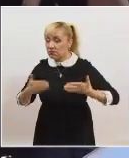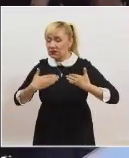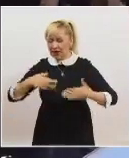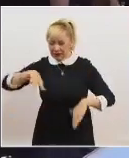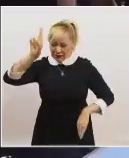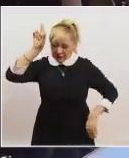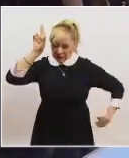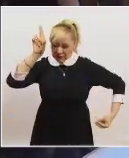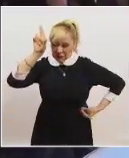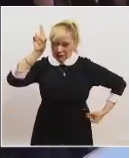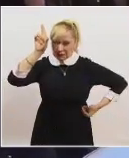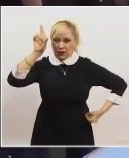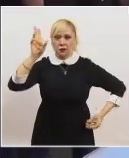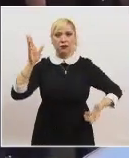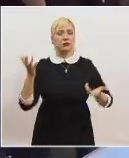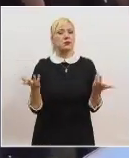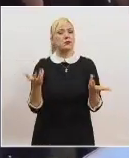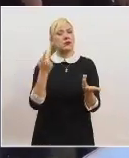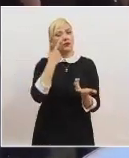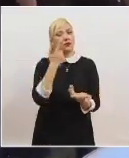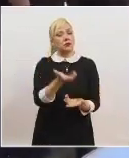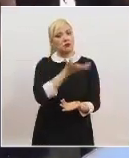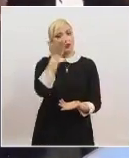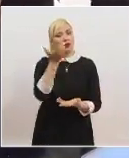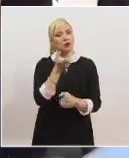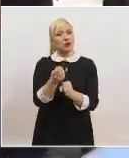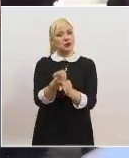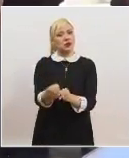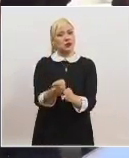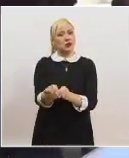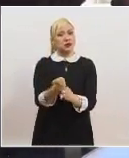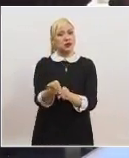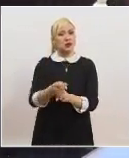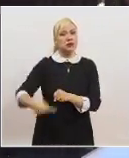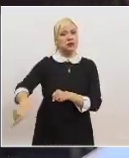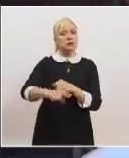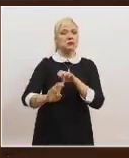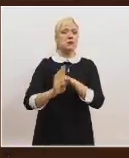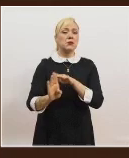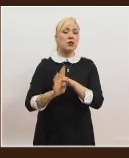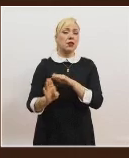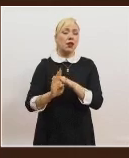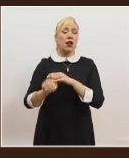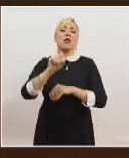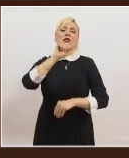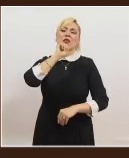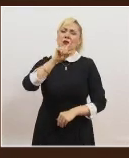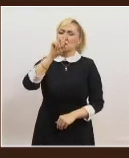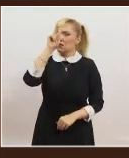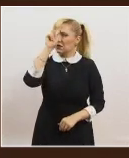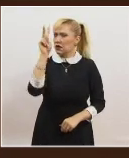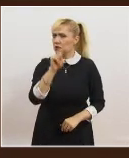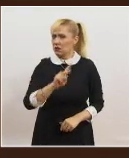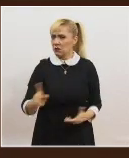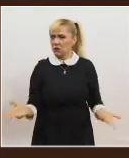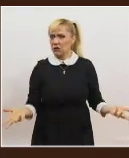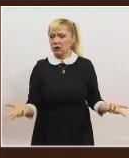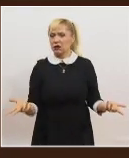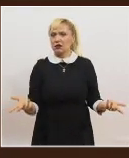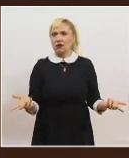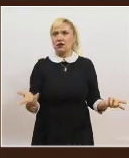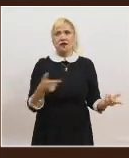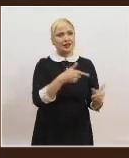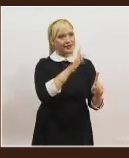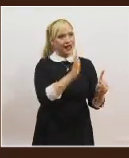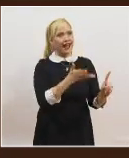federal, con el recurrente uso de la fuerza desmedida contra migrantes. Pese a la creación de las fiscalías, no necesariamente